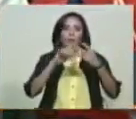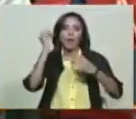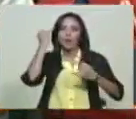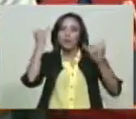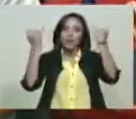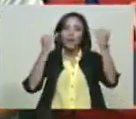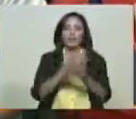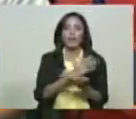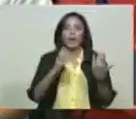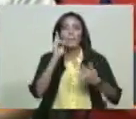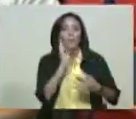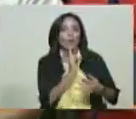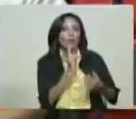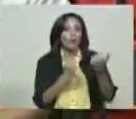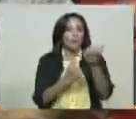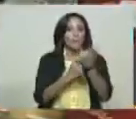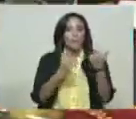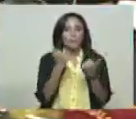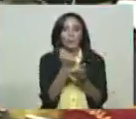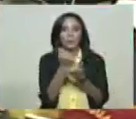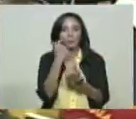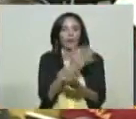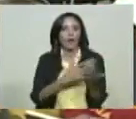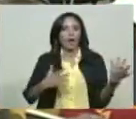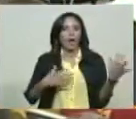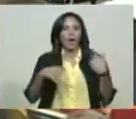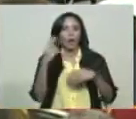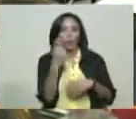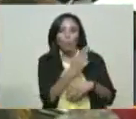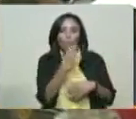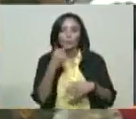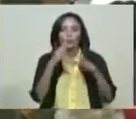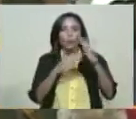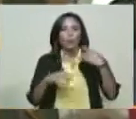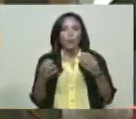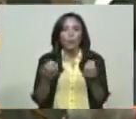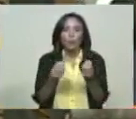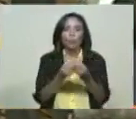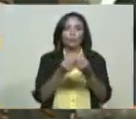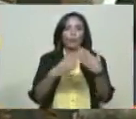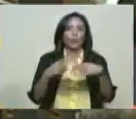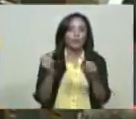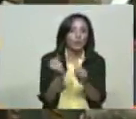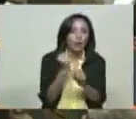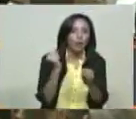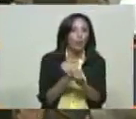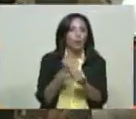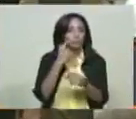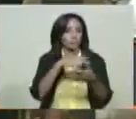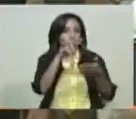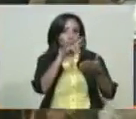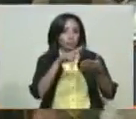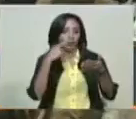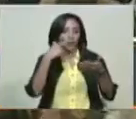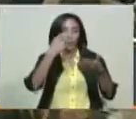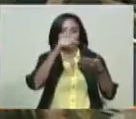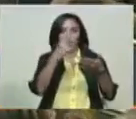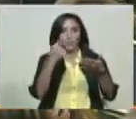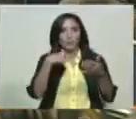bolivariano comprometido con los intereses de la clase trabajadora y el pueblo estoy leyendo literal y